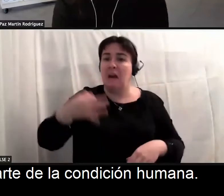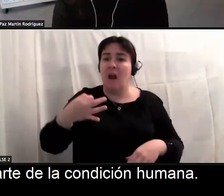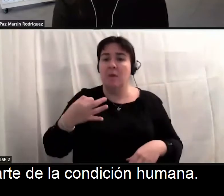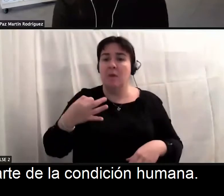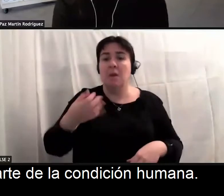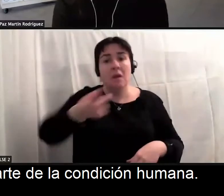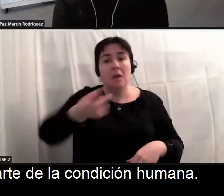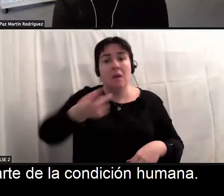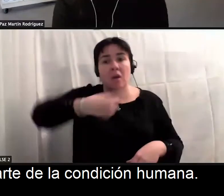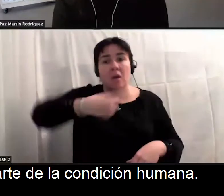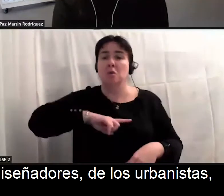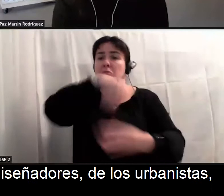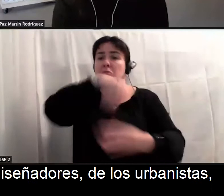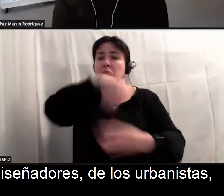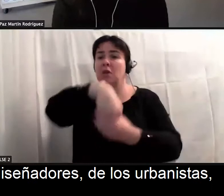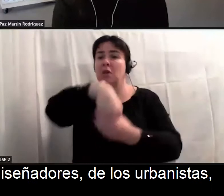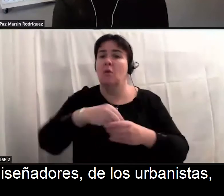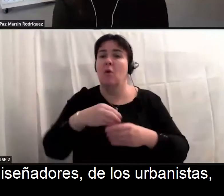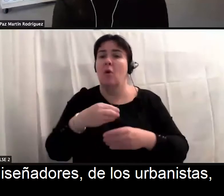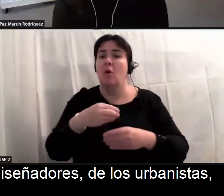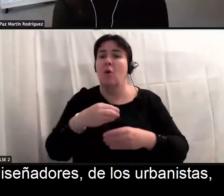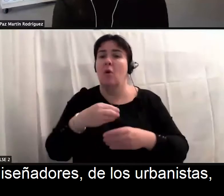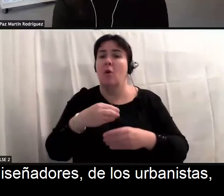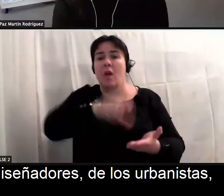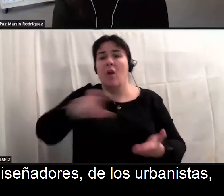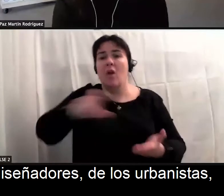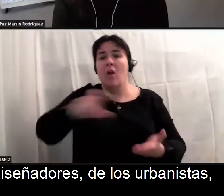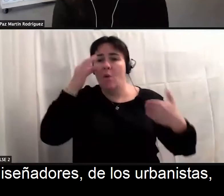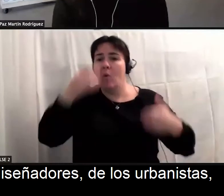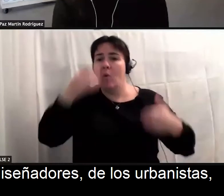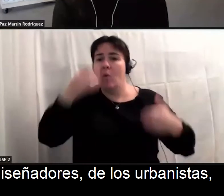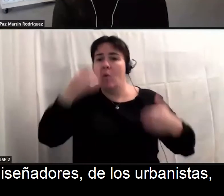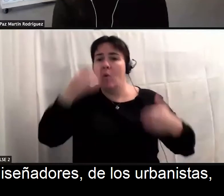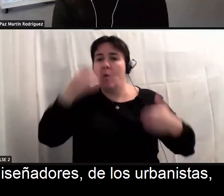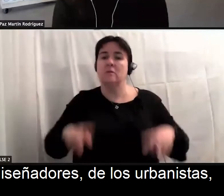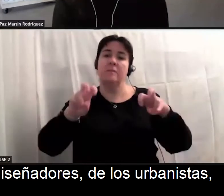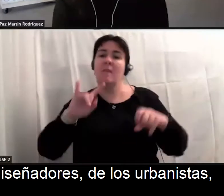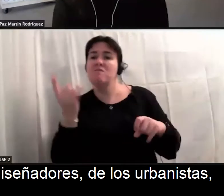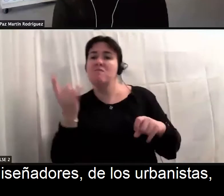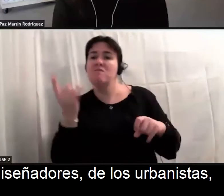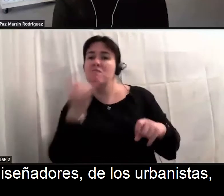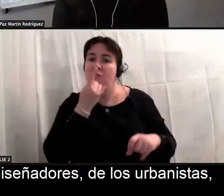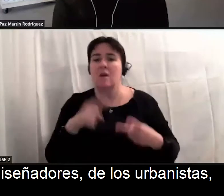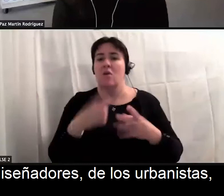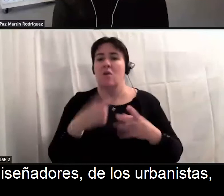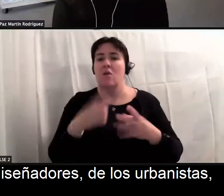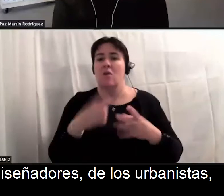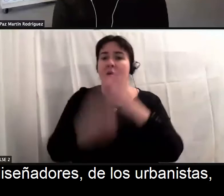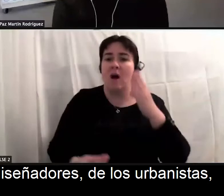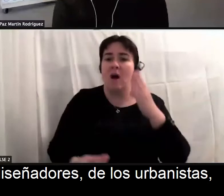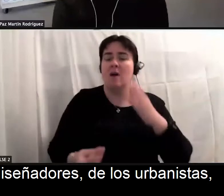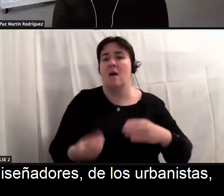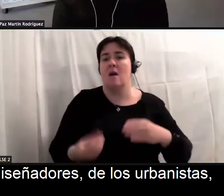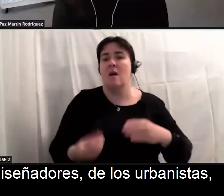Y la falla y la arrogancia de los